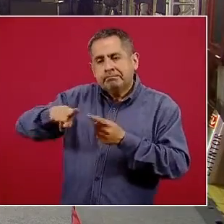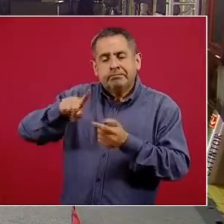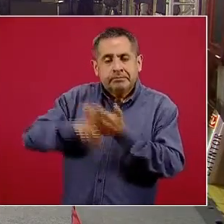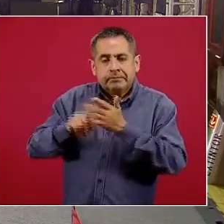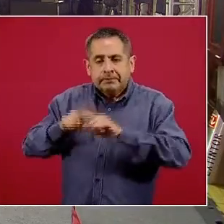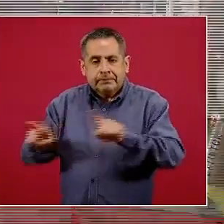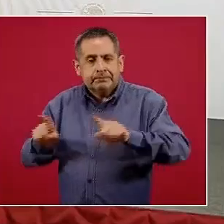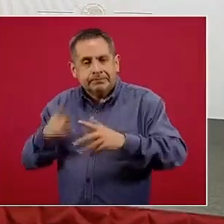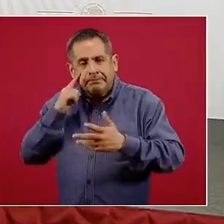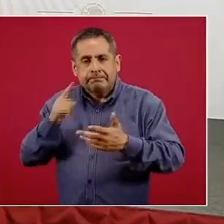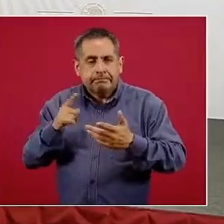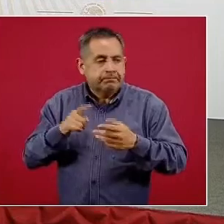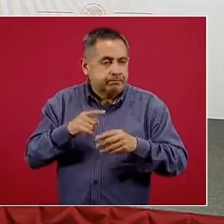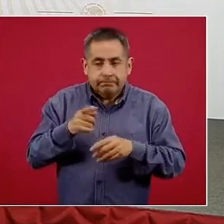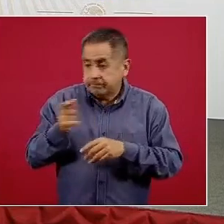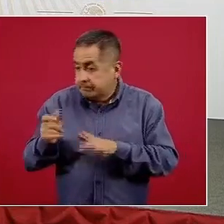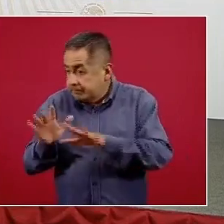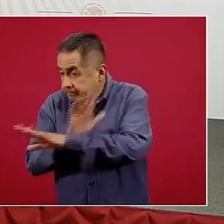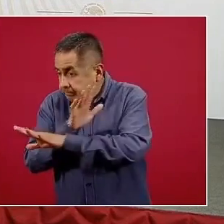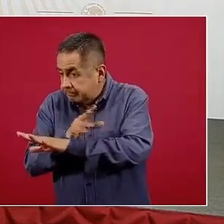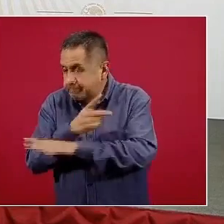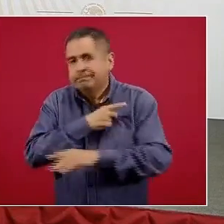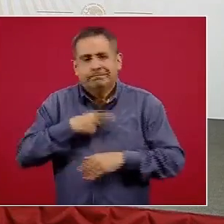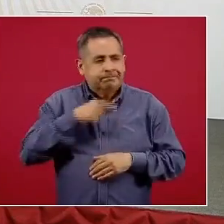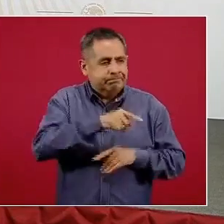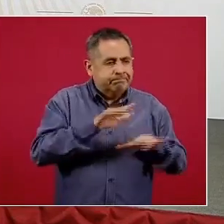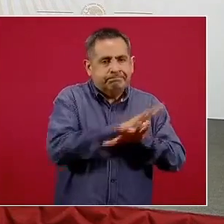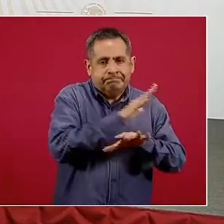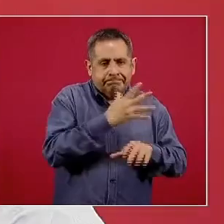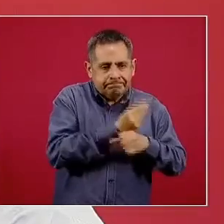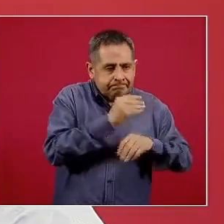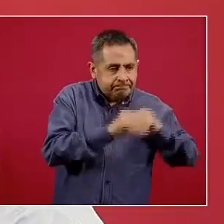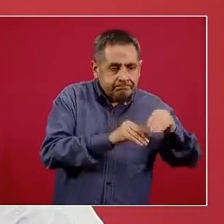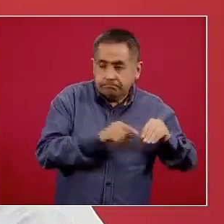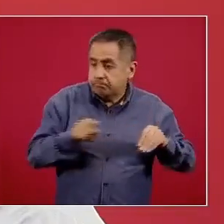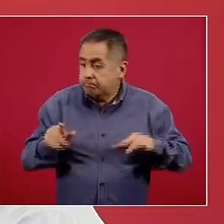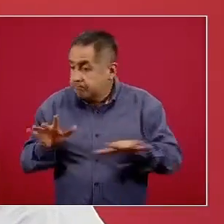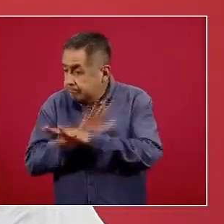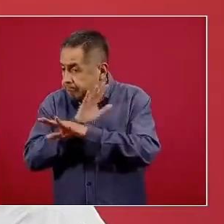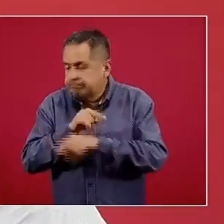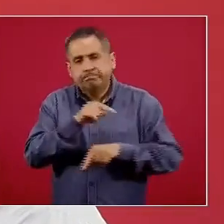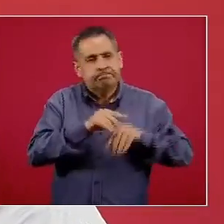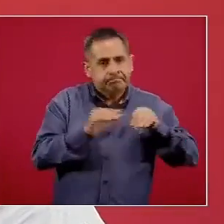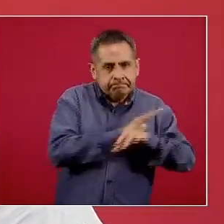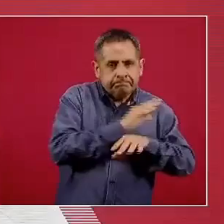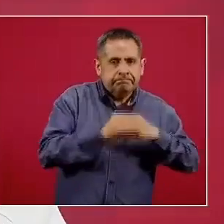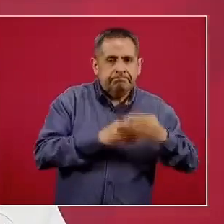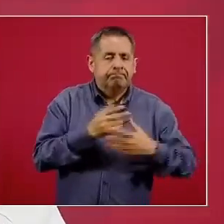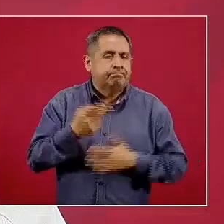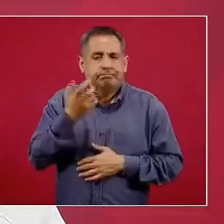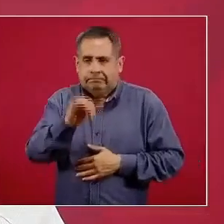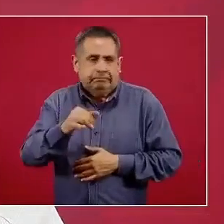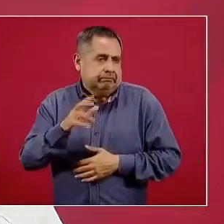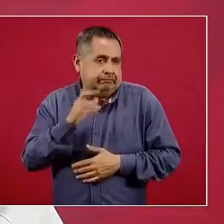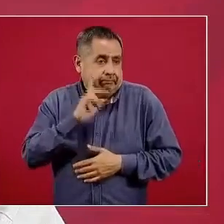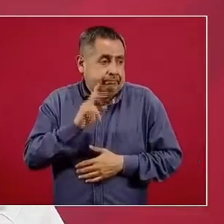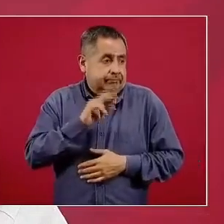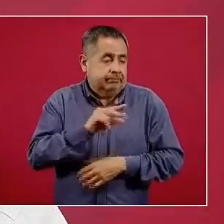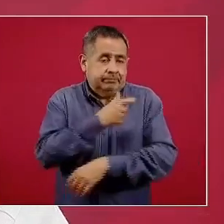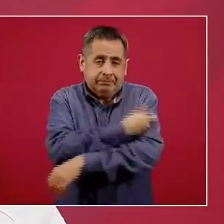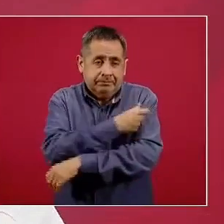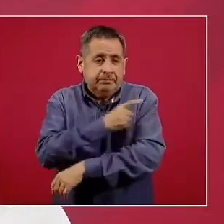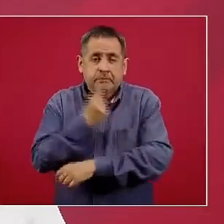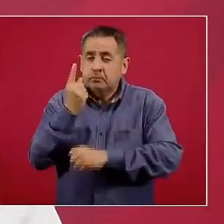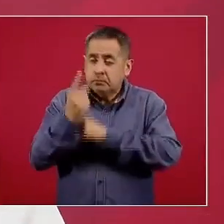realmente estuvieron propagándose a lo largo de la temporada de influenza. La manera en que se diseña la vacuna,